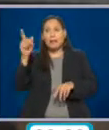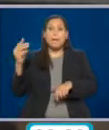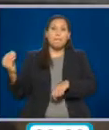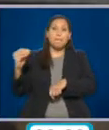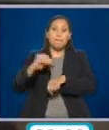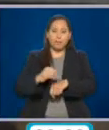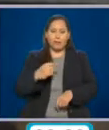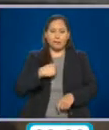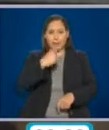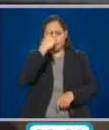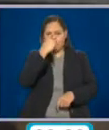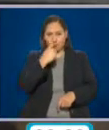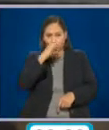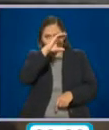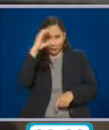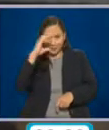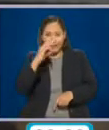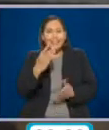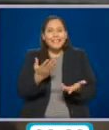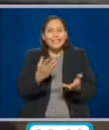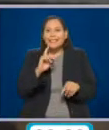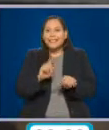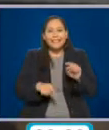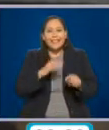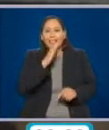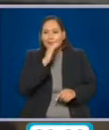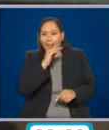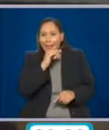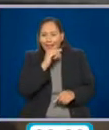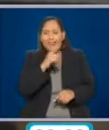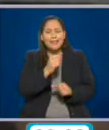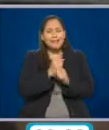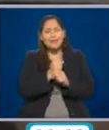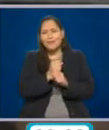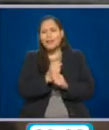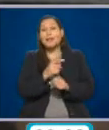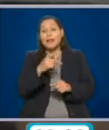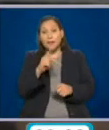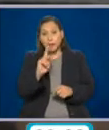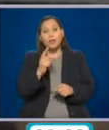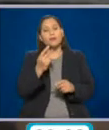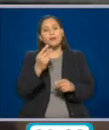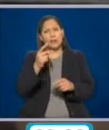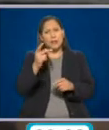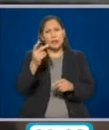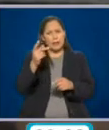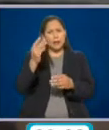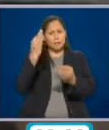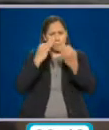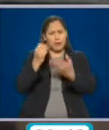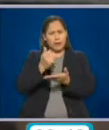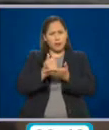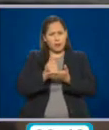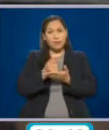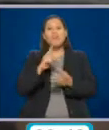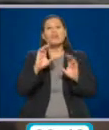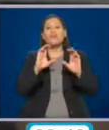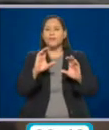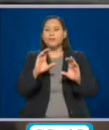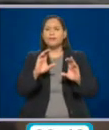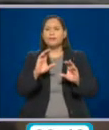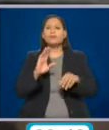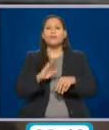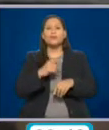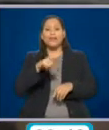ti y ya no te es favorable, ¿no? Entonces está surgiendo mucho este servicio, pero hay que tener mucho cuidado con este servicio. ¿Por qué? Porque lo que